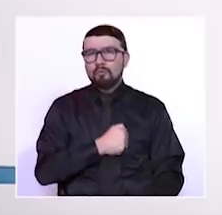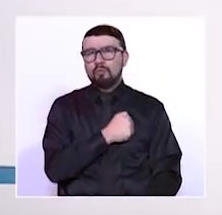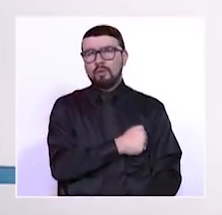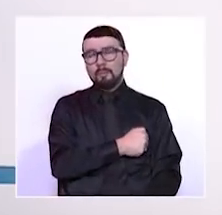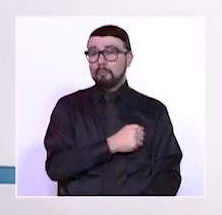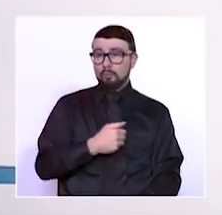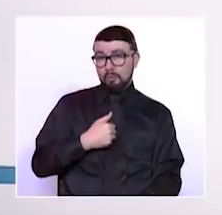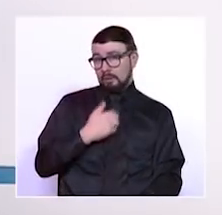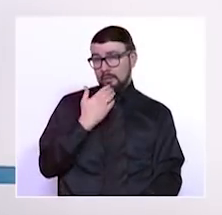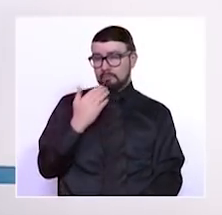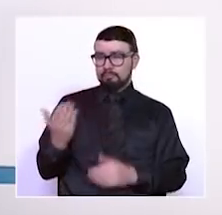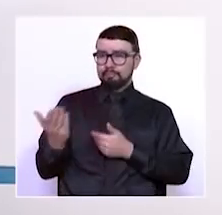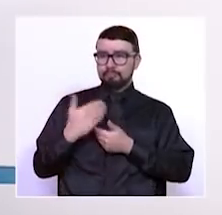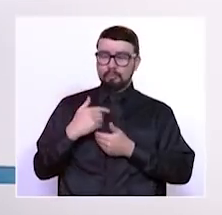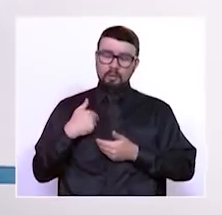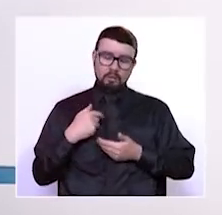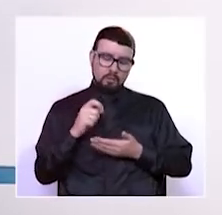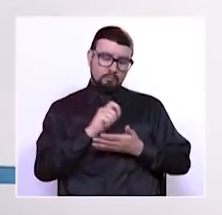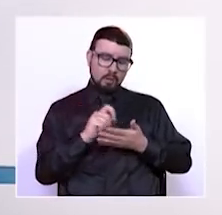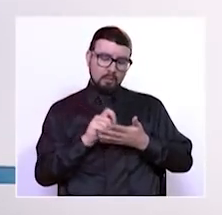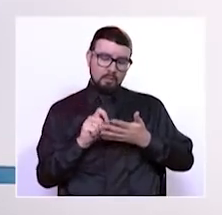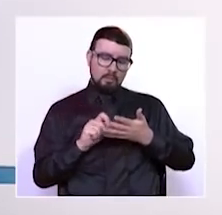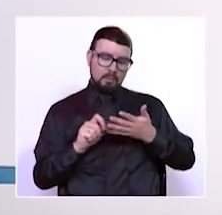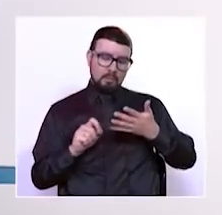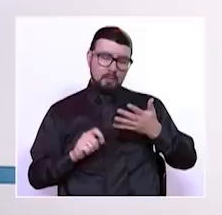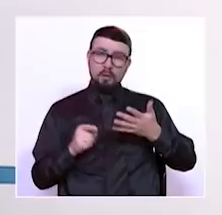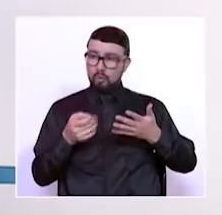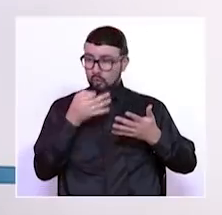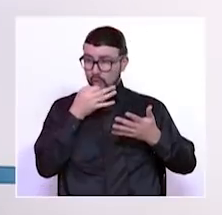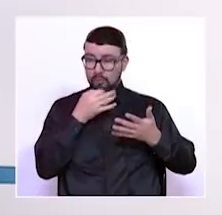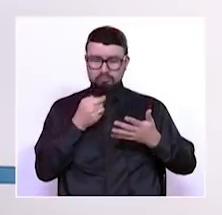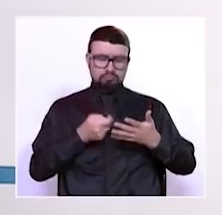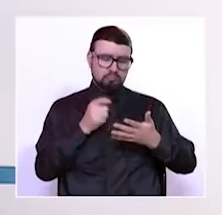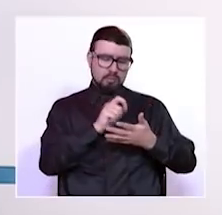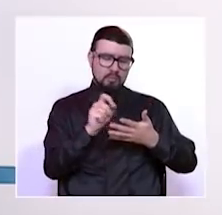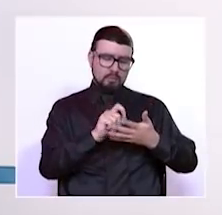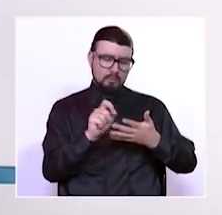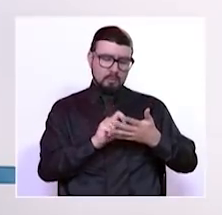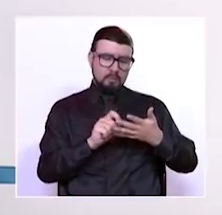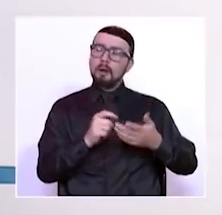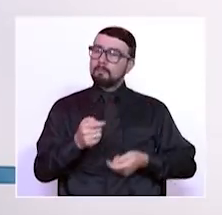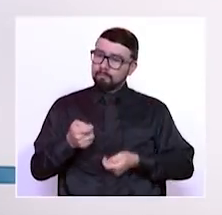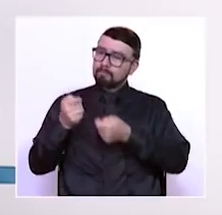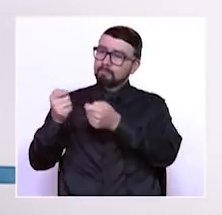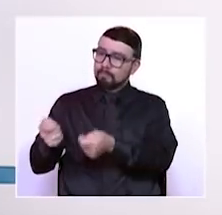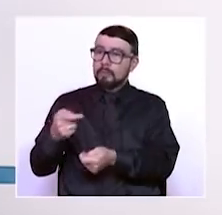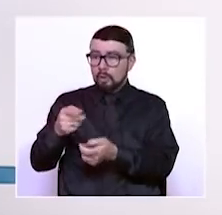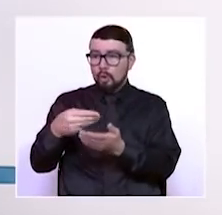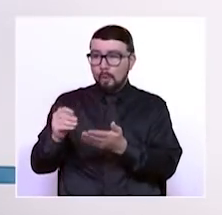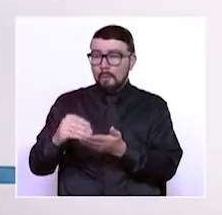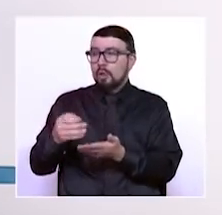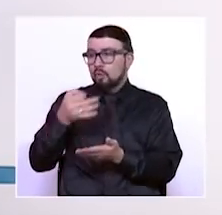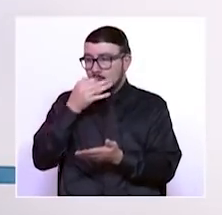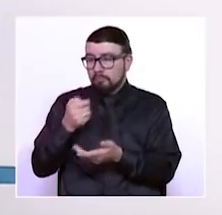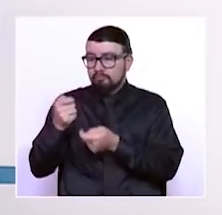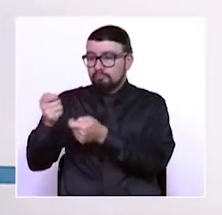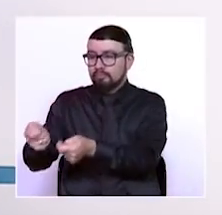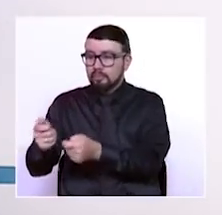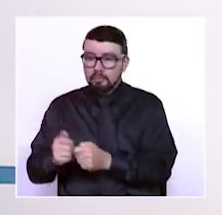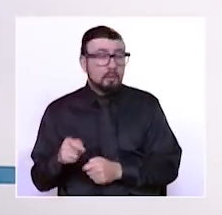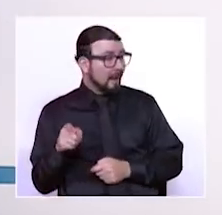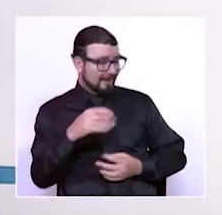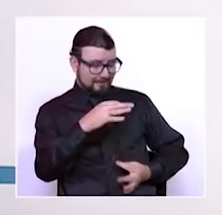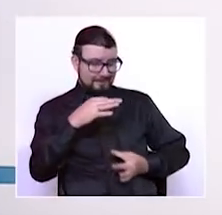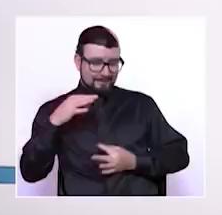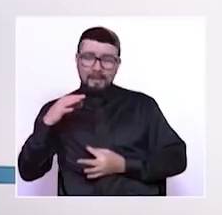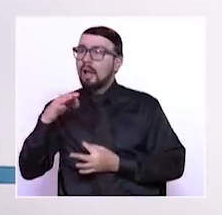las fórmulas. Que me mandan pacientes de Bogotá que van a ciertas partes y les dicen que ese producto es nuestro, o que este otro es